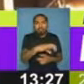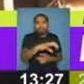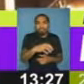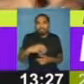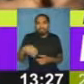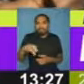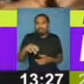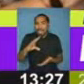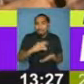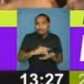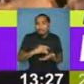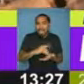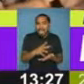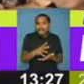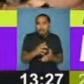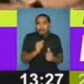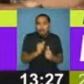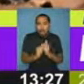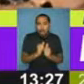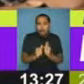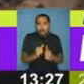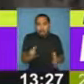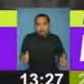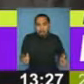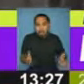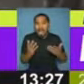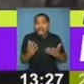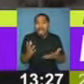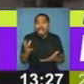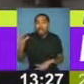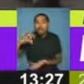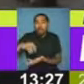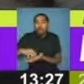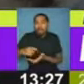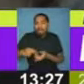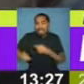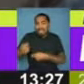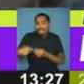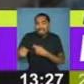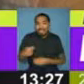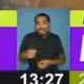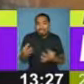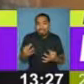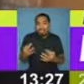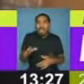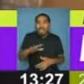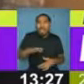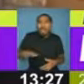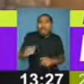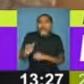un desarrollo productivo inmenso, con un parque industrial, con una zona franca, con el mejor aeropuerto que se